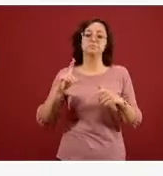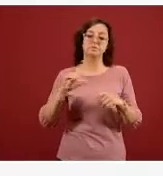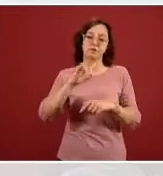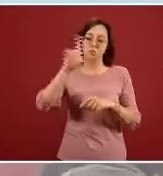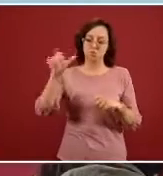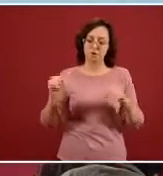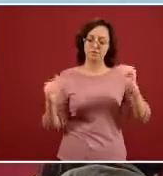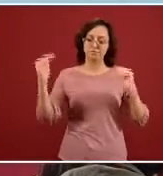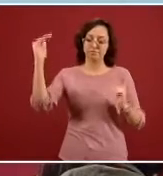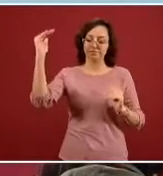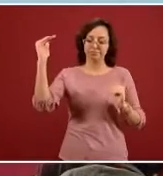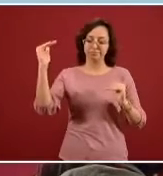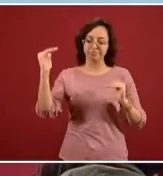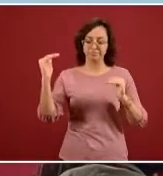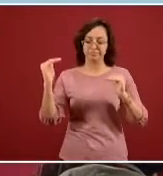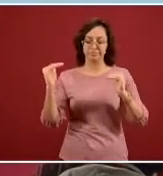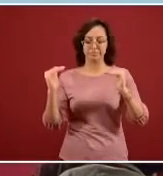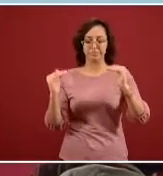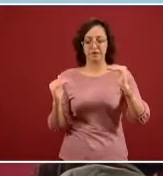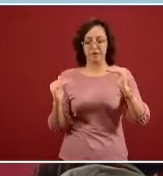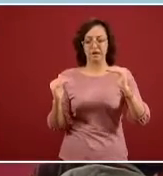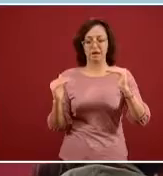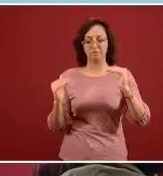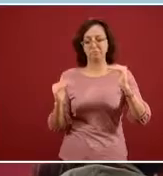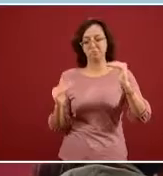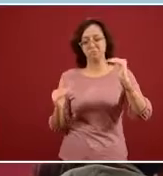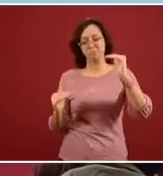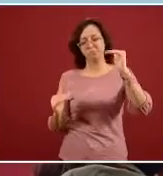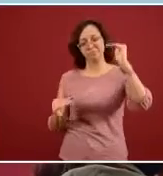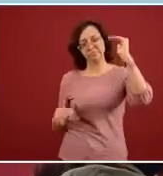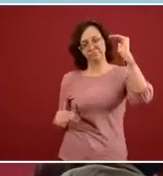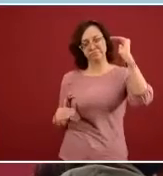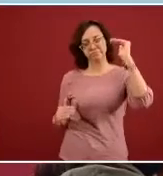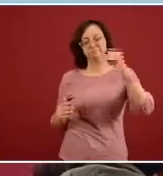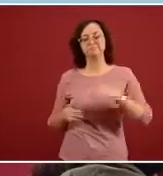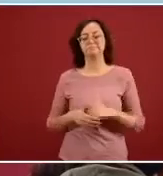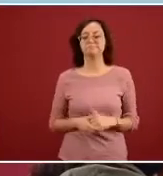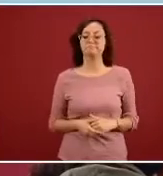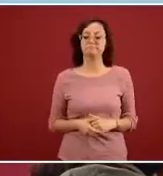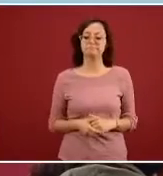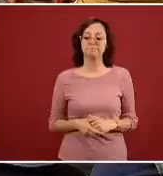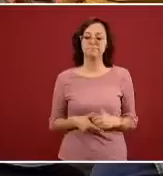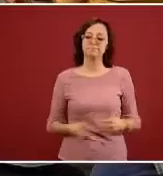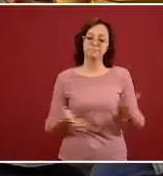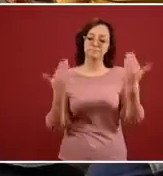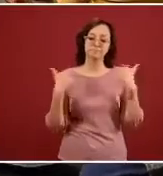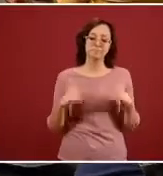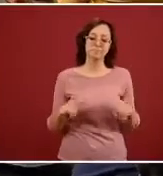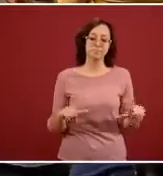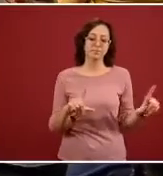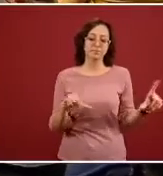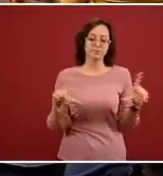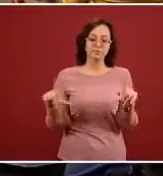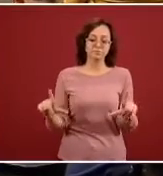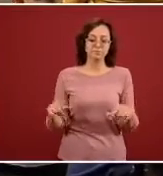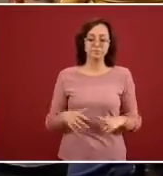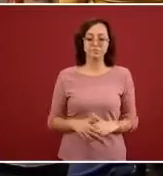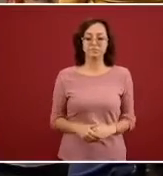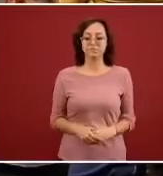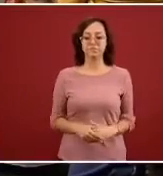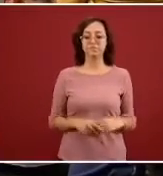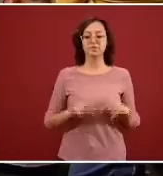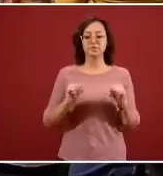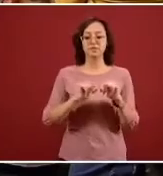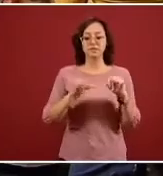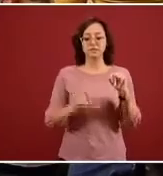o incluso que América esté más activo que Europa. La siguiente, por favor. En el panorama